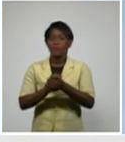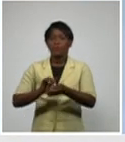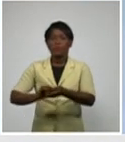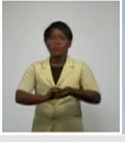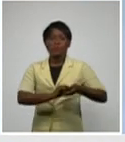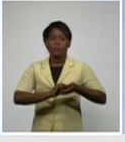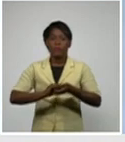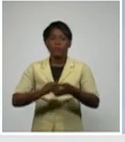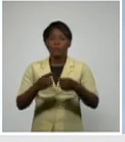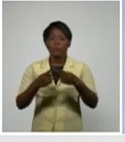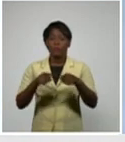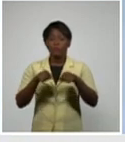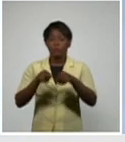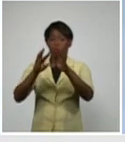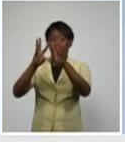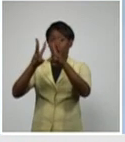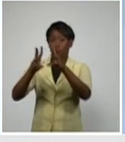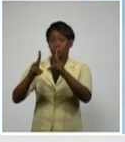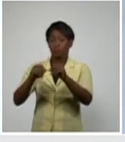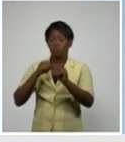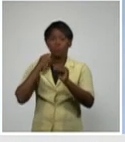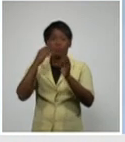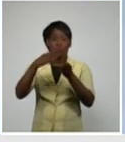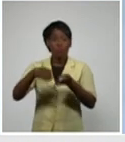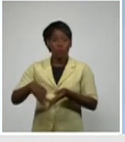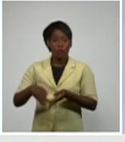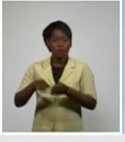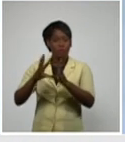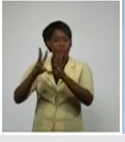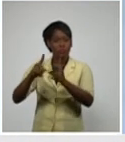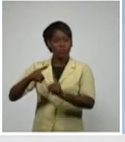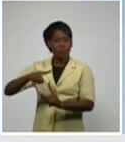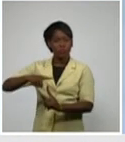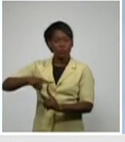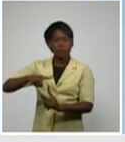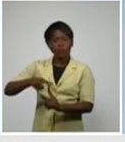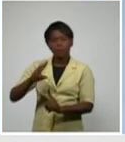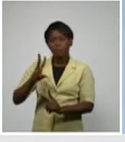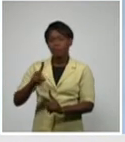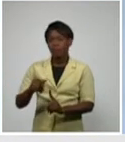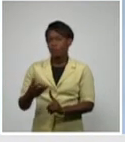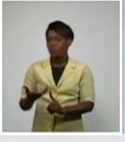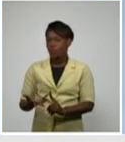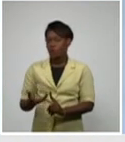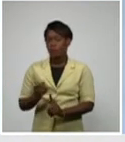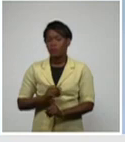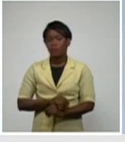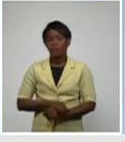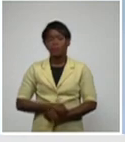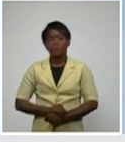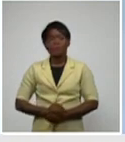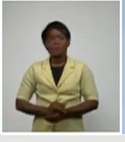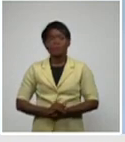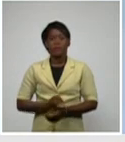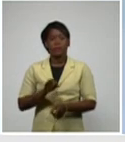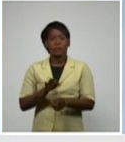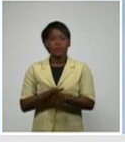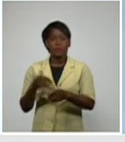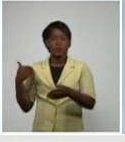cifra de pacientes que han fallecido con la enfermedad en Cuba desde el principio de la